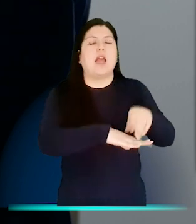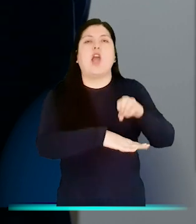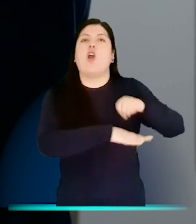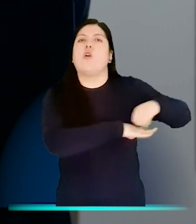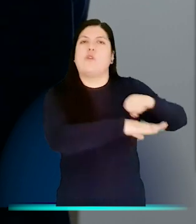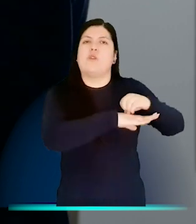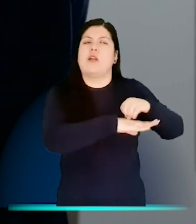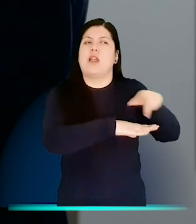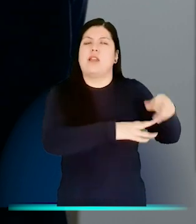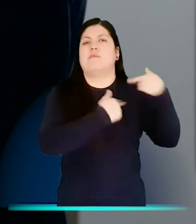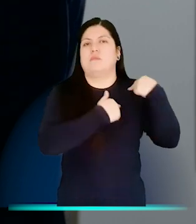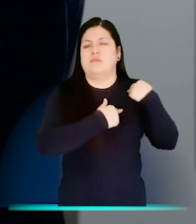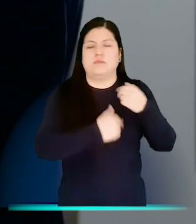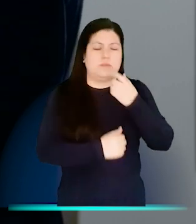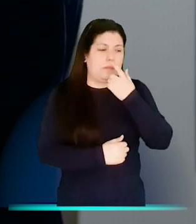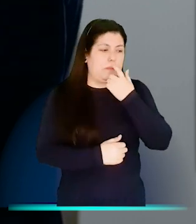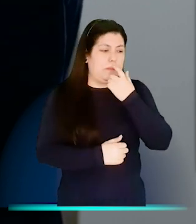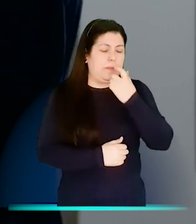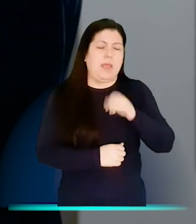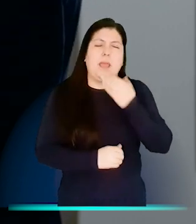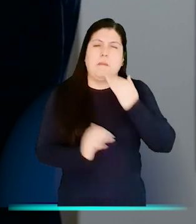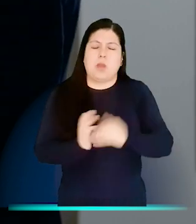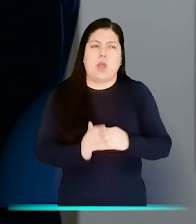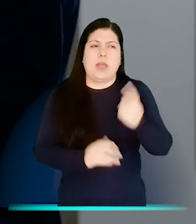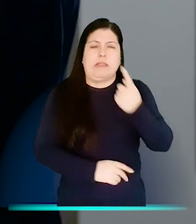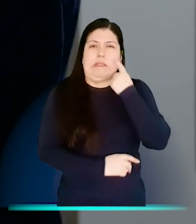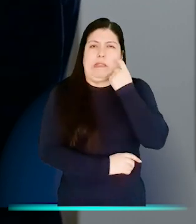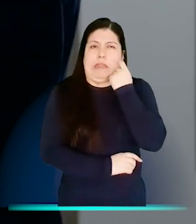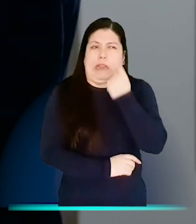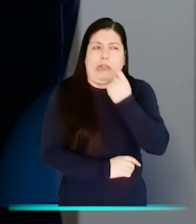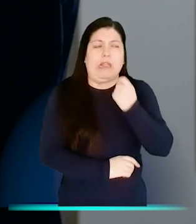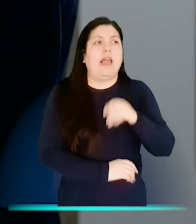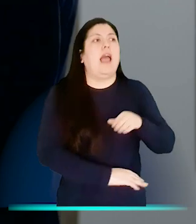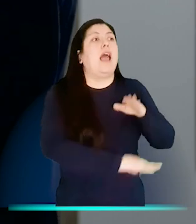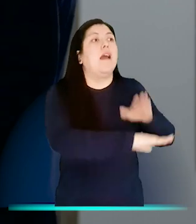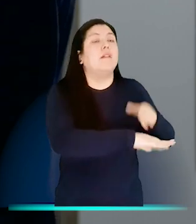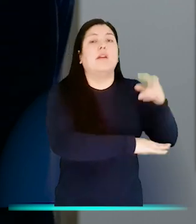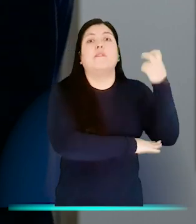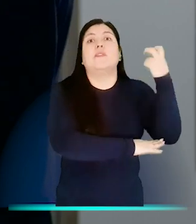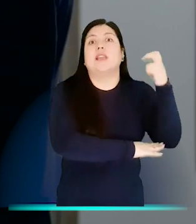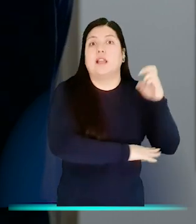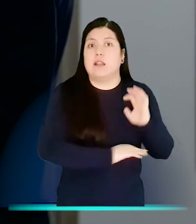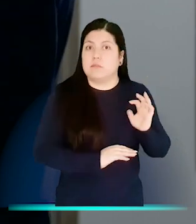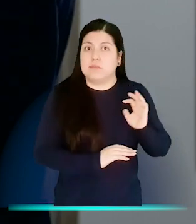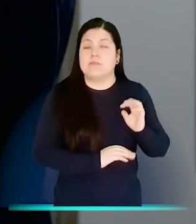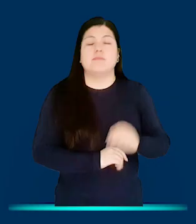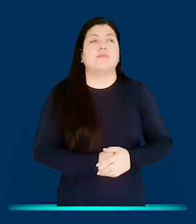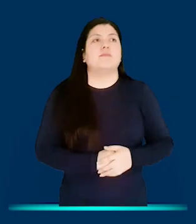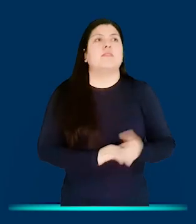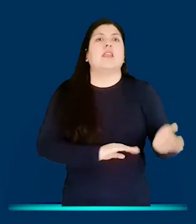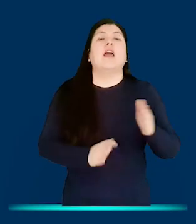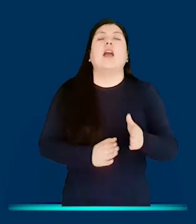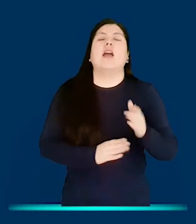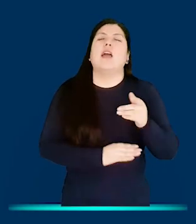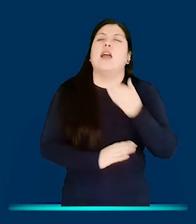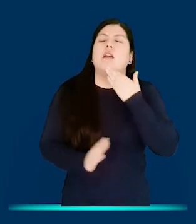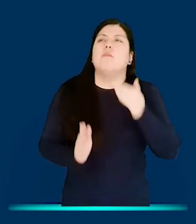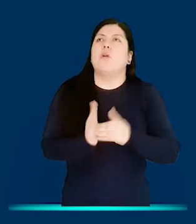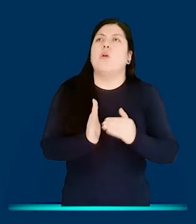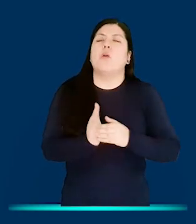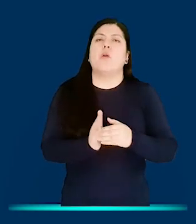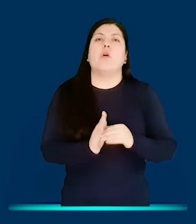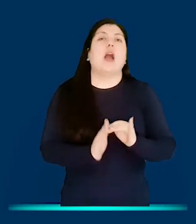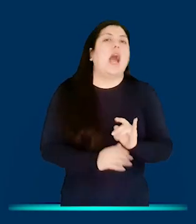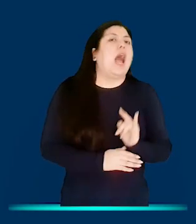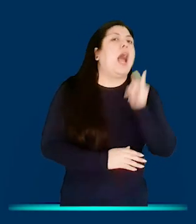conocimiento de manera directa a la Registraduría, nosotros tenemos la labor de trasladarle al organismo competente. Por ejemplo, si estamos hablando de un delito, tenemos